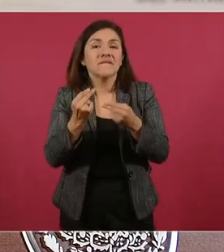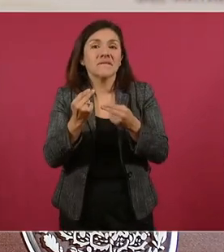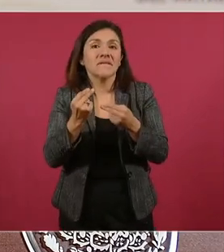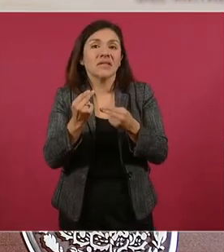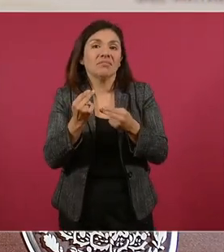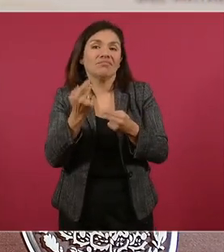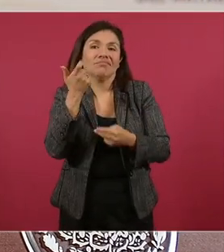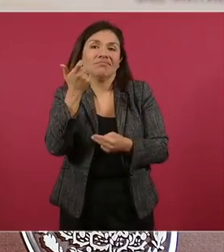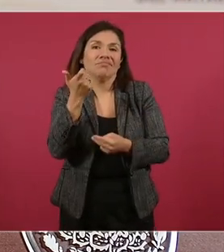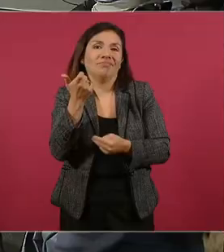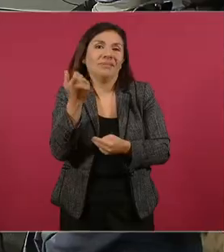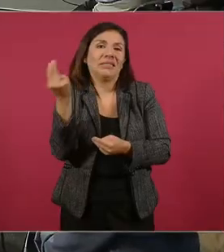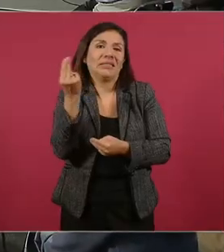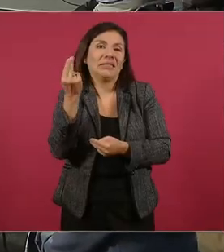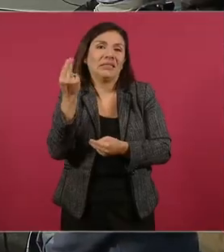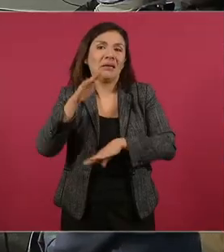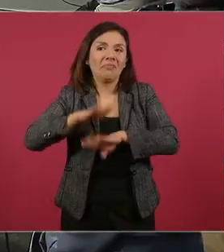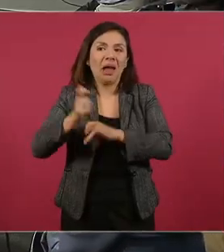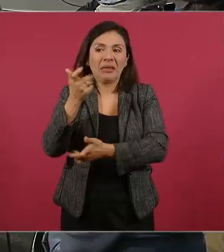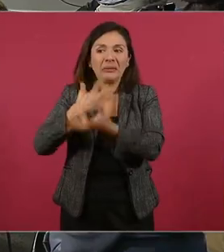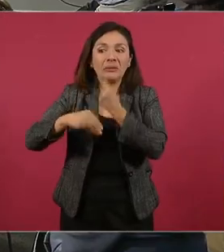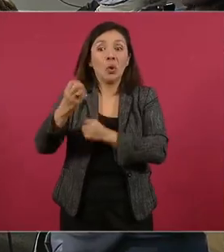lucro.